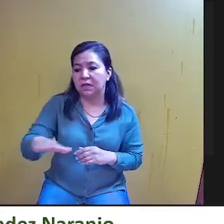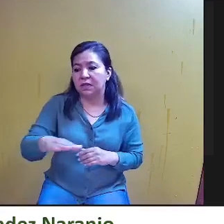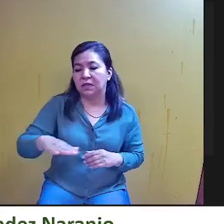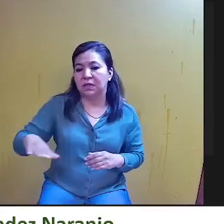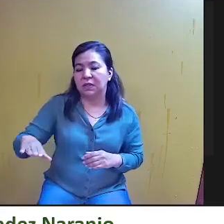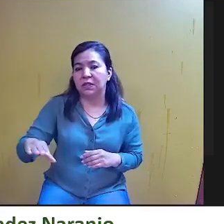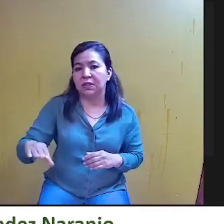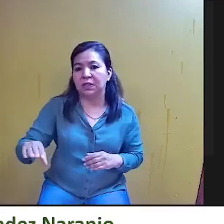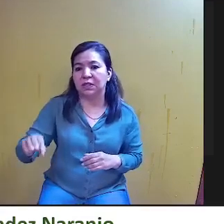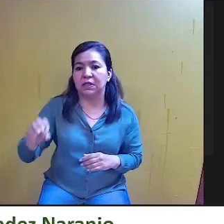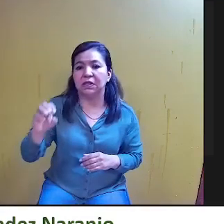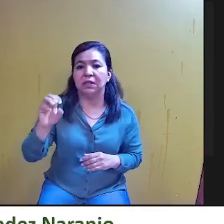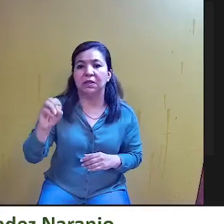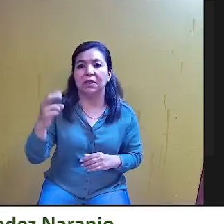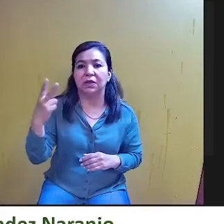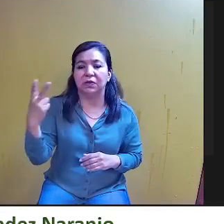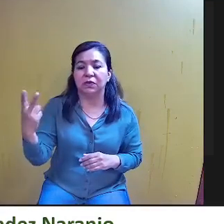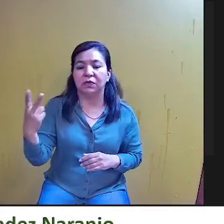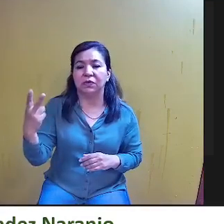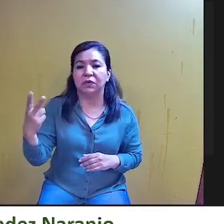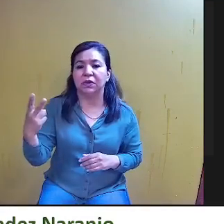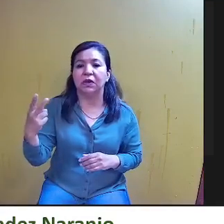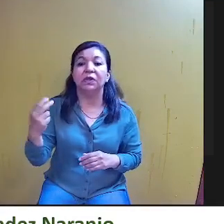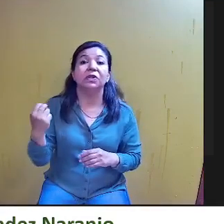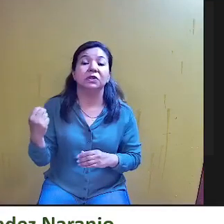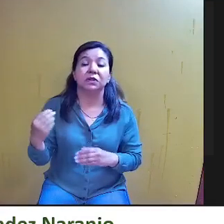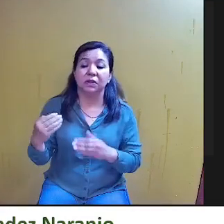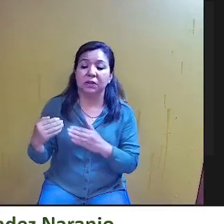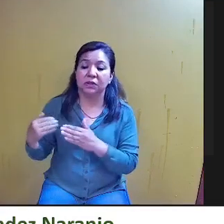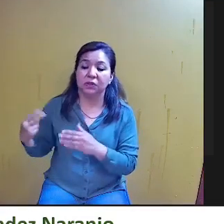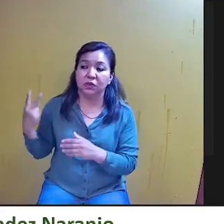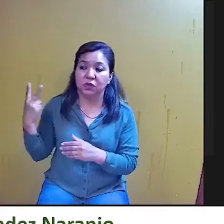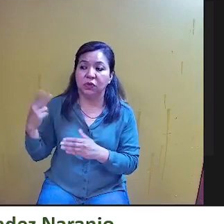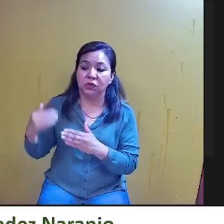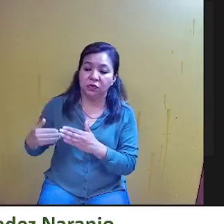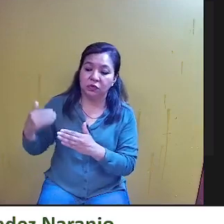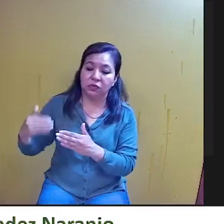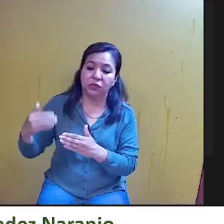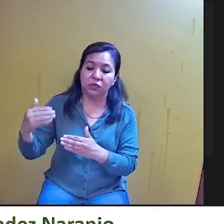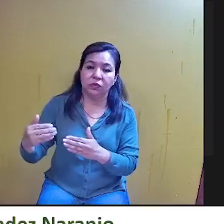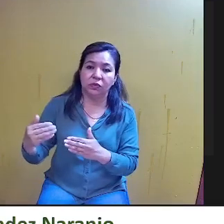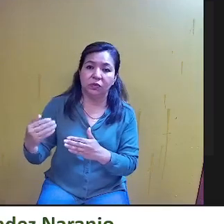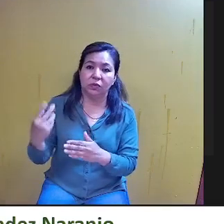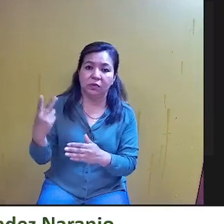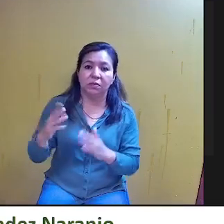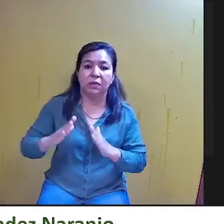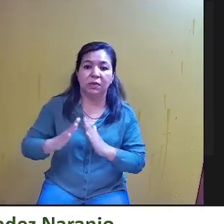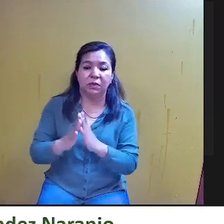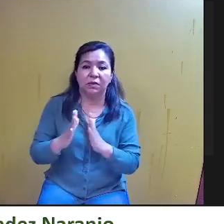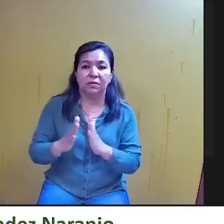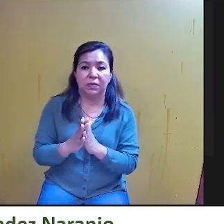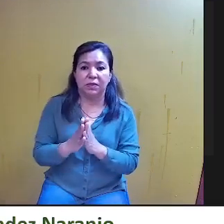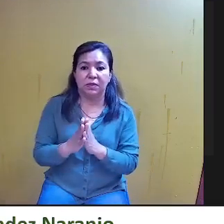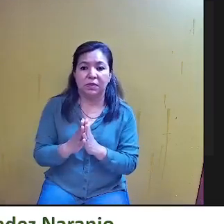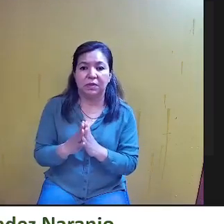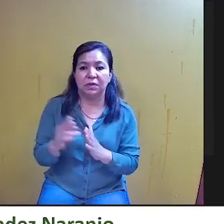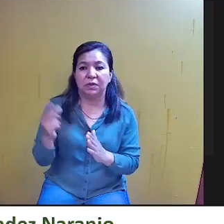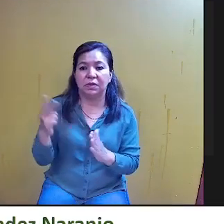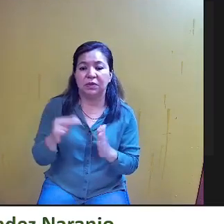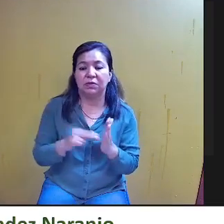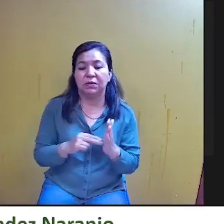al cumplir con 3 procesos electorales. Expediente GEC 77 y RAP 21 del